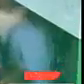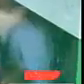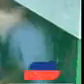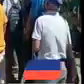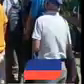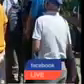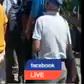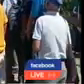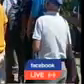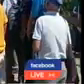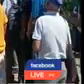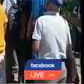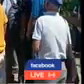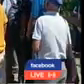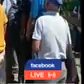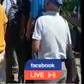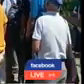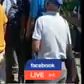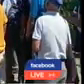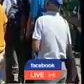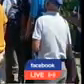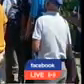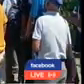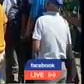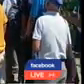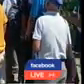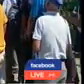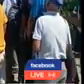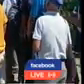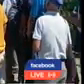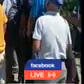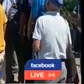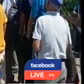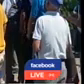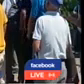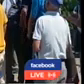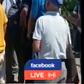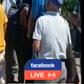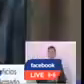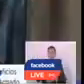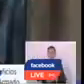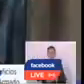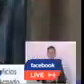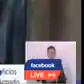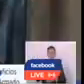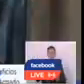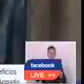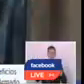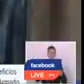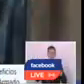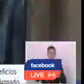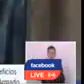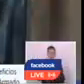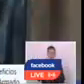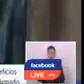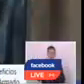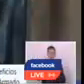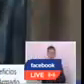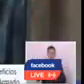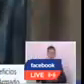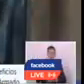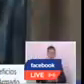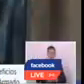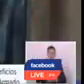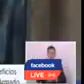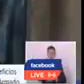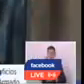accedan a los beneficios en caso de fallecimiento exención de comprobación de sobrevivencia artículo dos